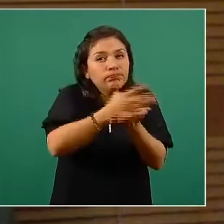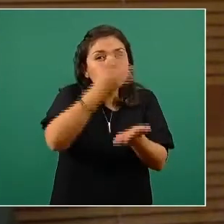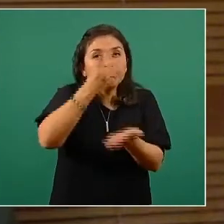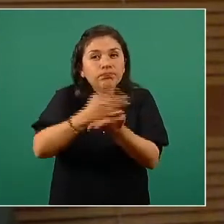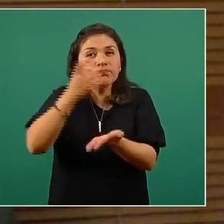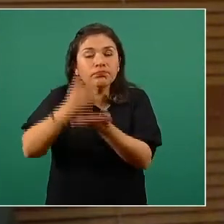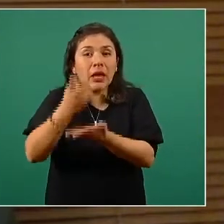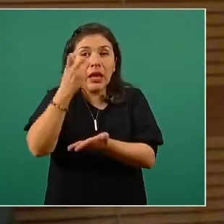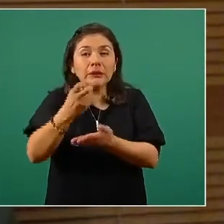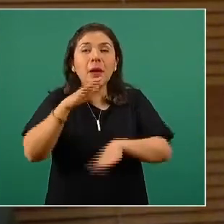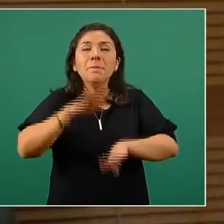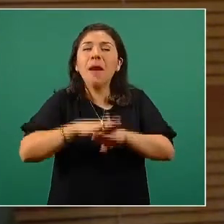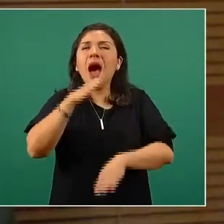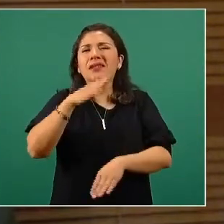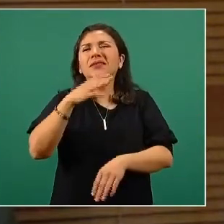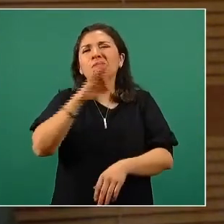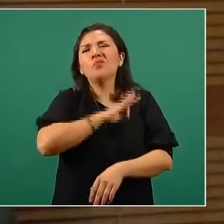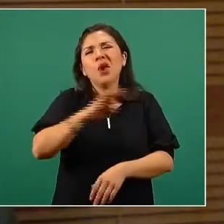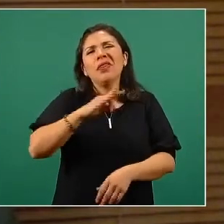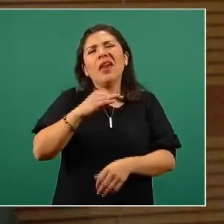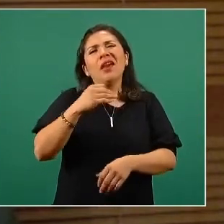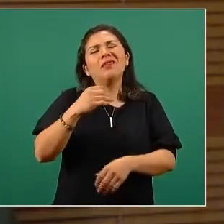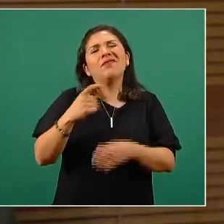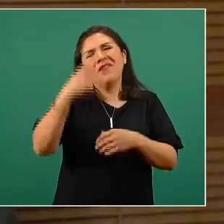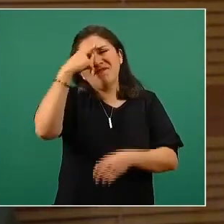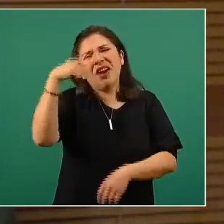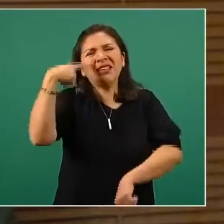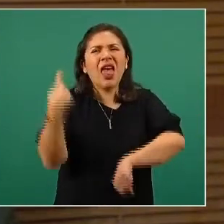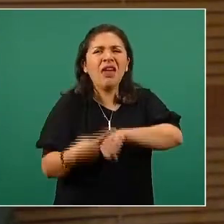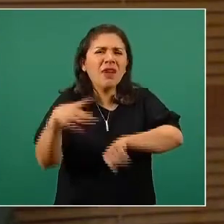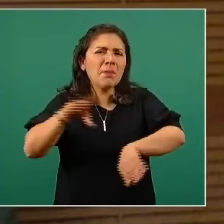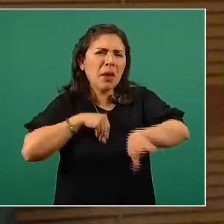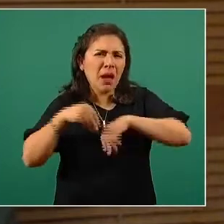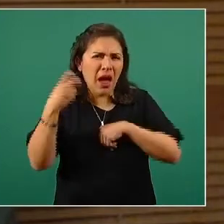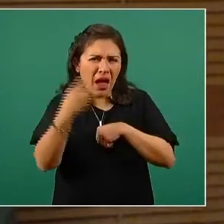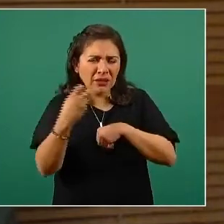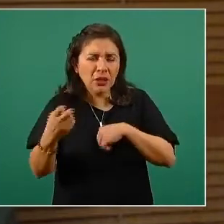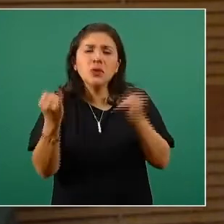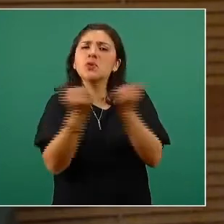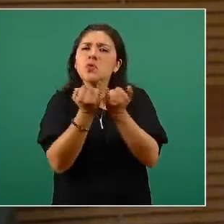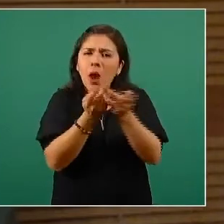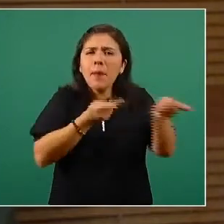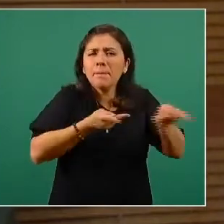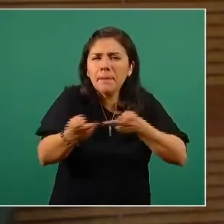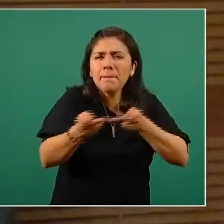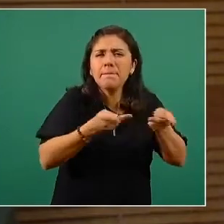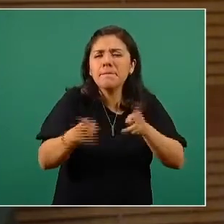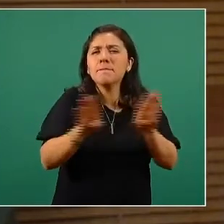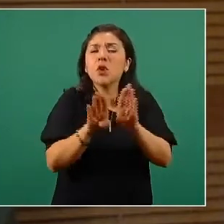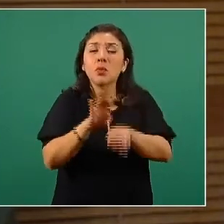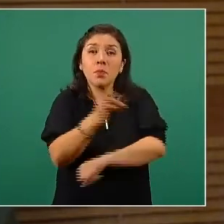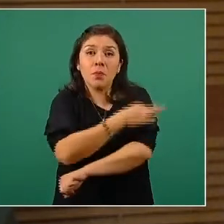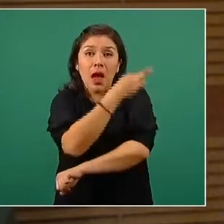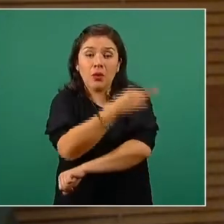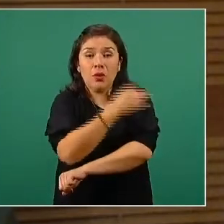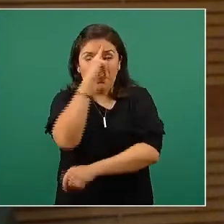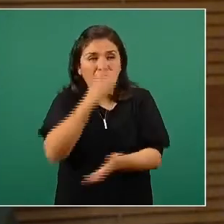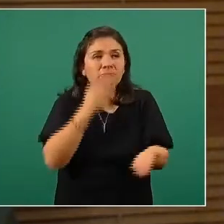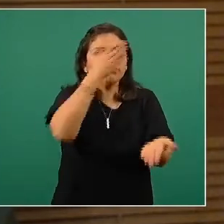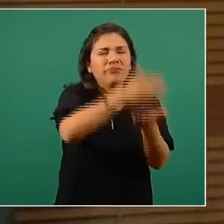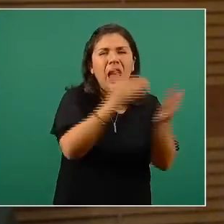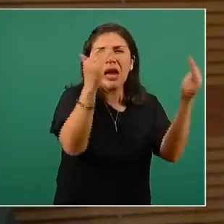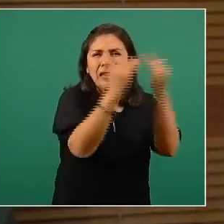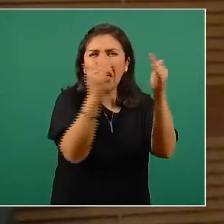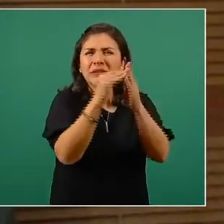esta población de alta vulnerabilidad, y se están haciendo, al igual que las estrategias de vacunación a domicilio